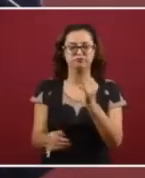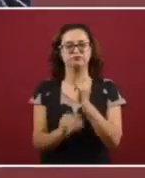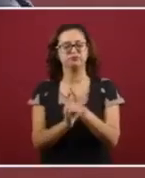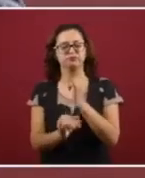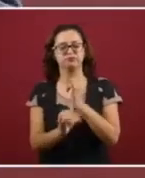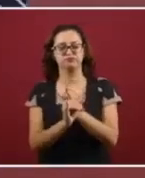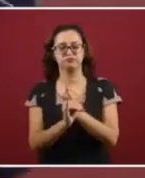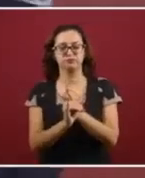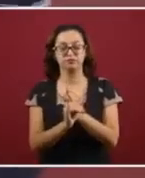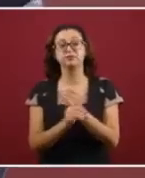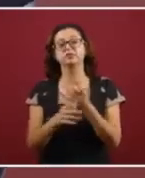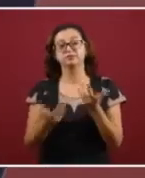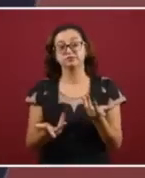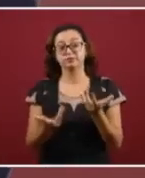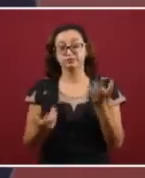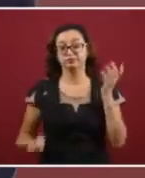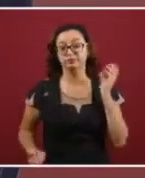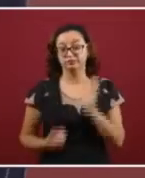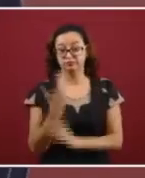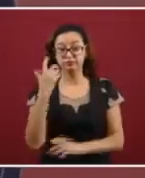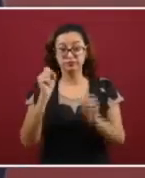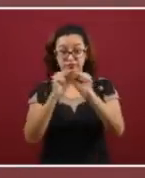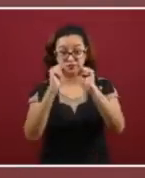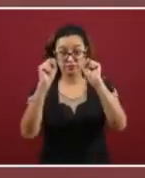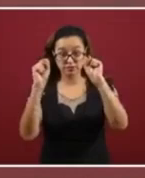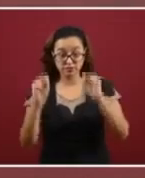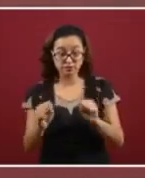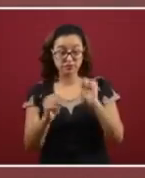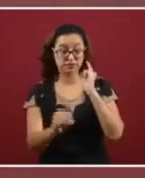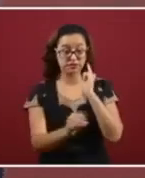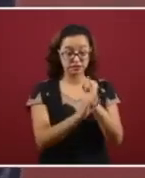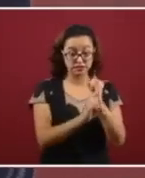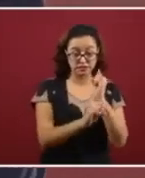con este sistema se va